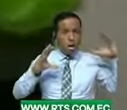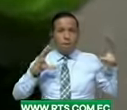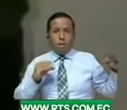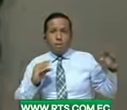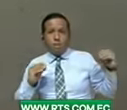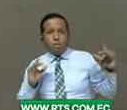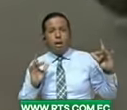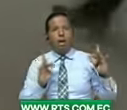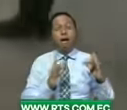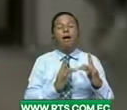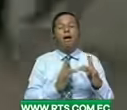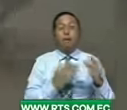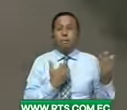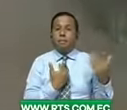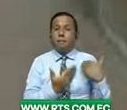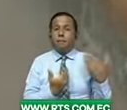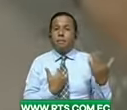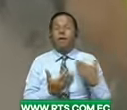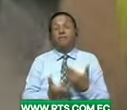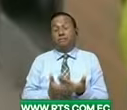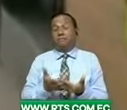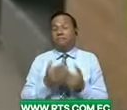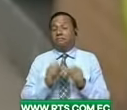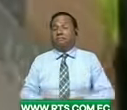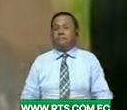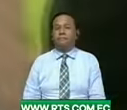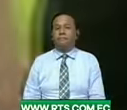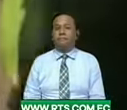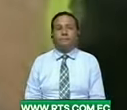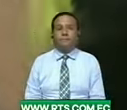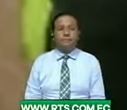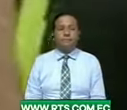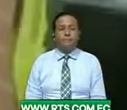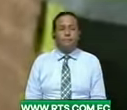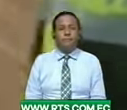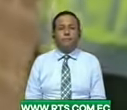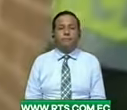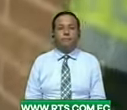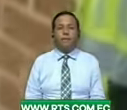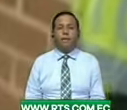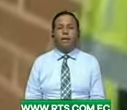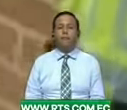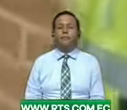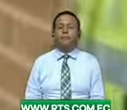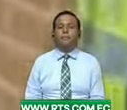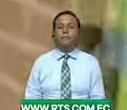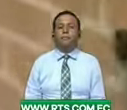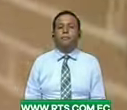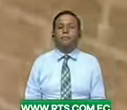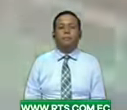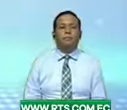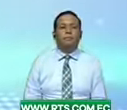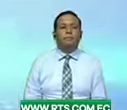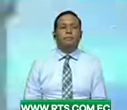Con imágenes de José Cedeño desde Nariño, informa Miriam Enríquez.